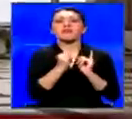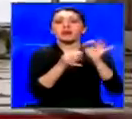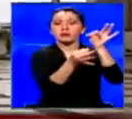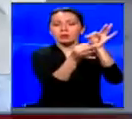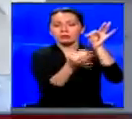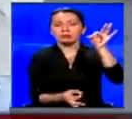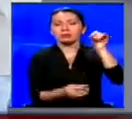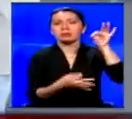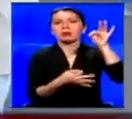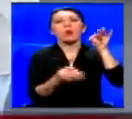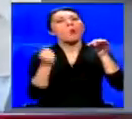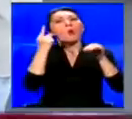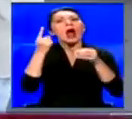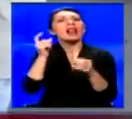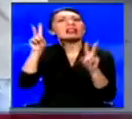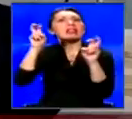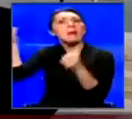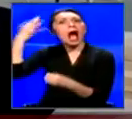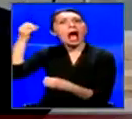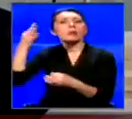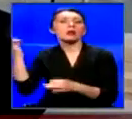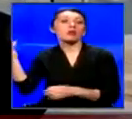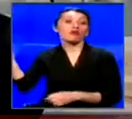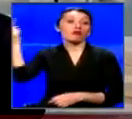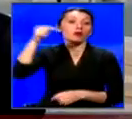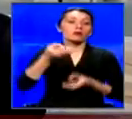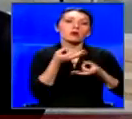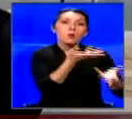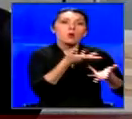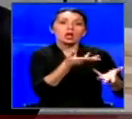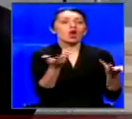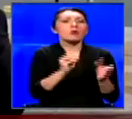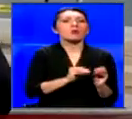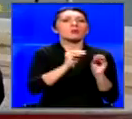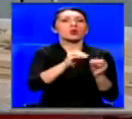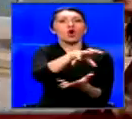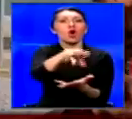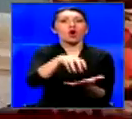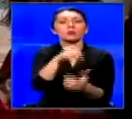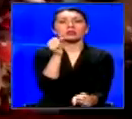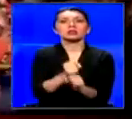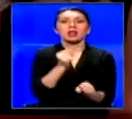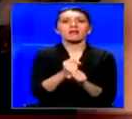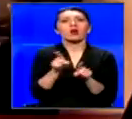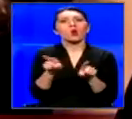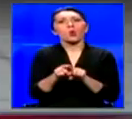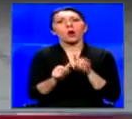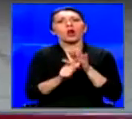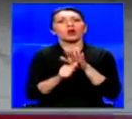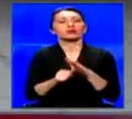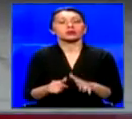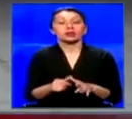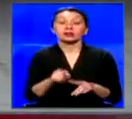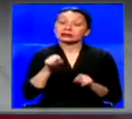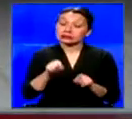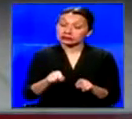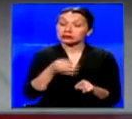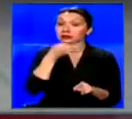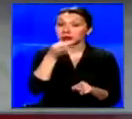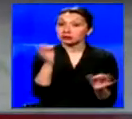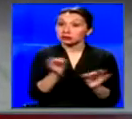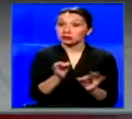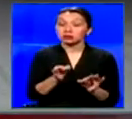lo que la autoridad aprendió durante el viaje y cómo se puede aplicar a la comuna para la que trabaja como concejal. Bajo este argumento,